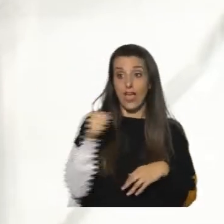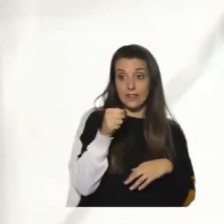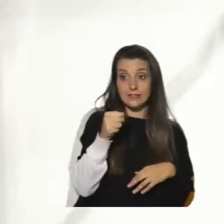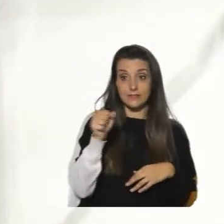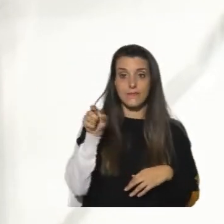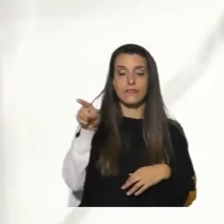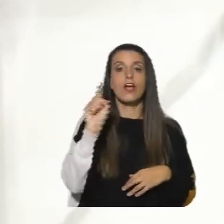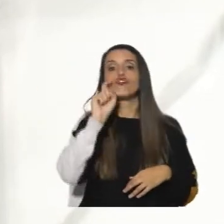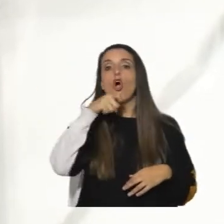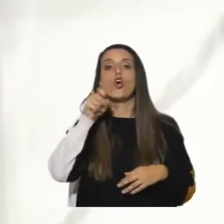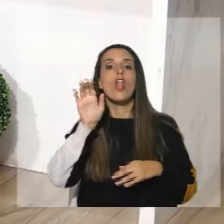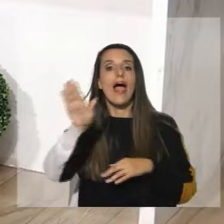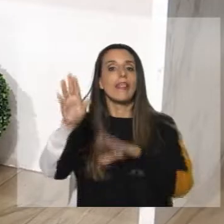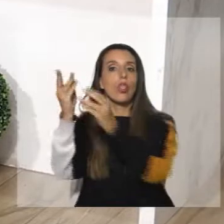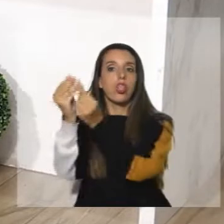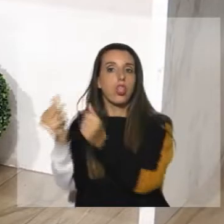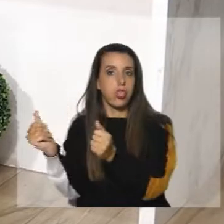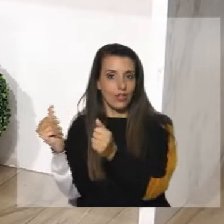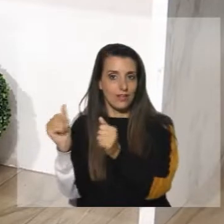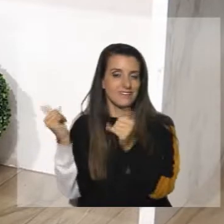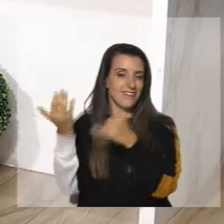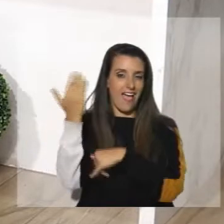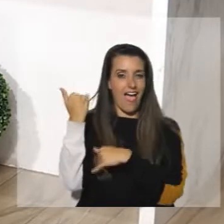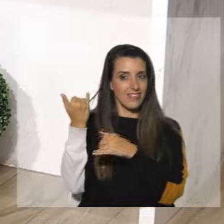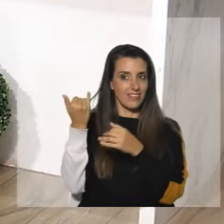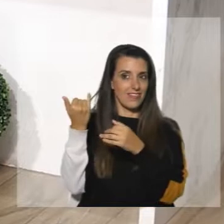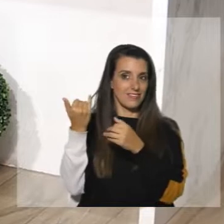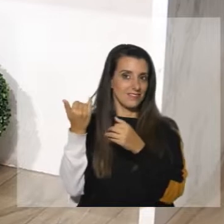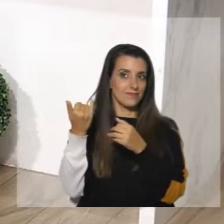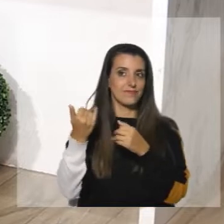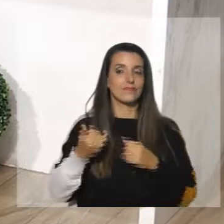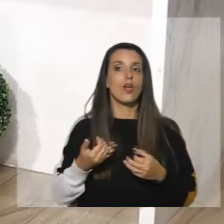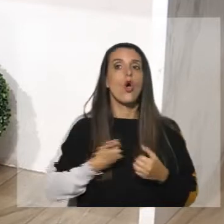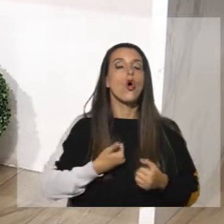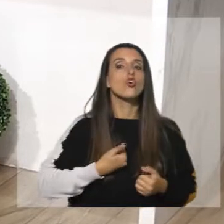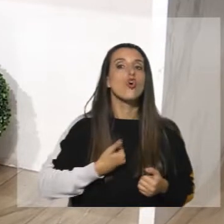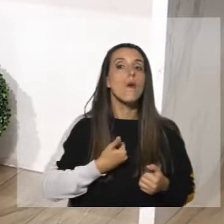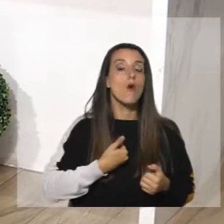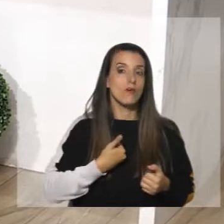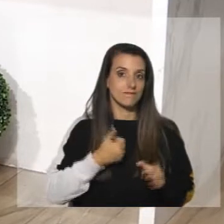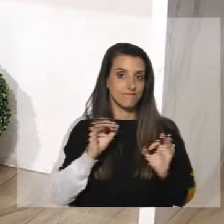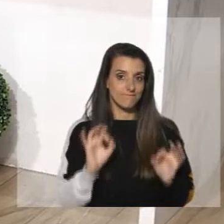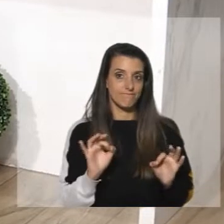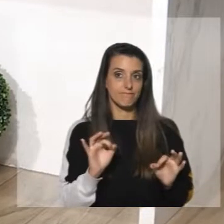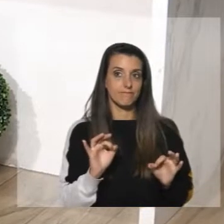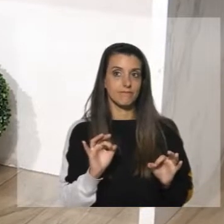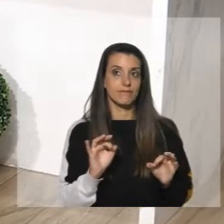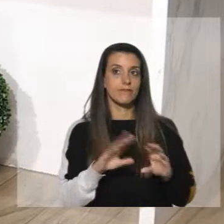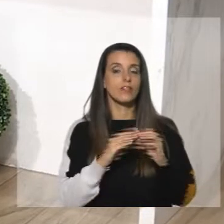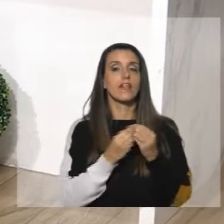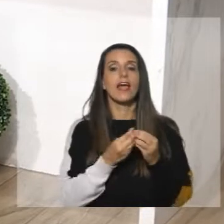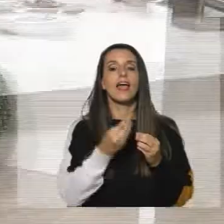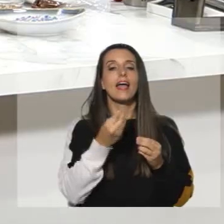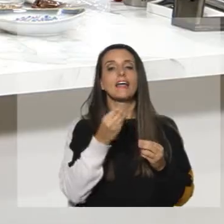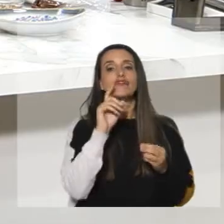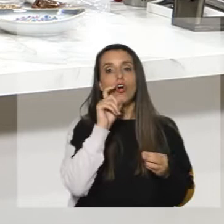ahí, creo, María. Está acá. Sí. Yo ya lo había empezado a fundir. ¿Cómo se funde el chocolate? Vamos a utilizar un símil